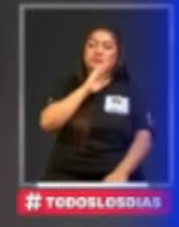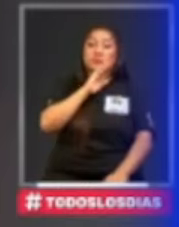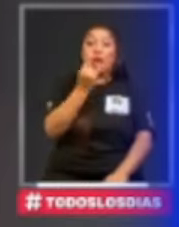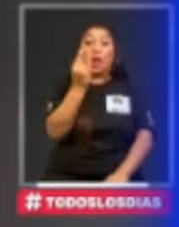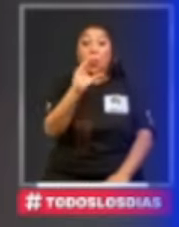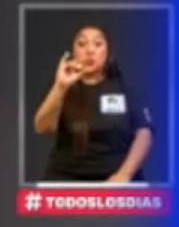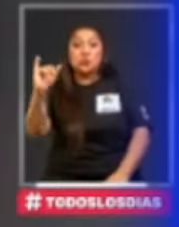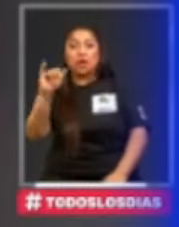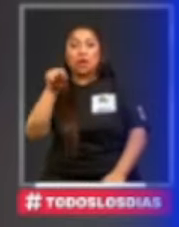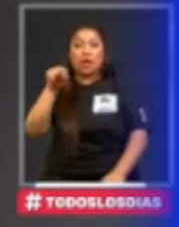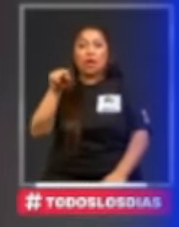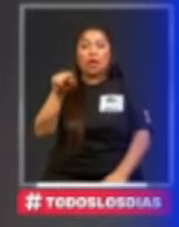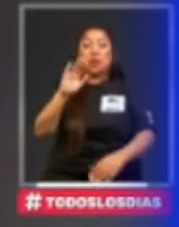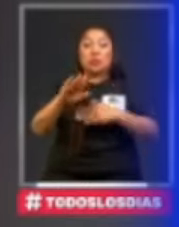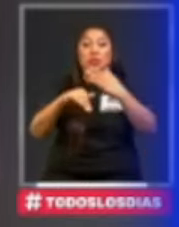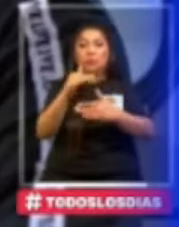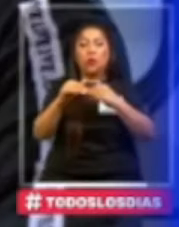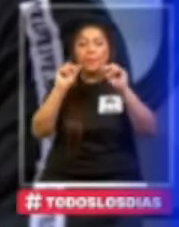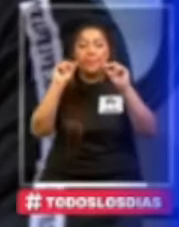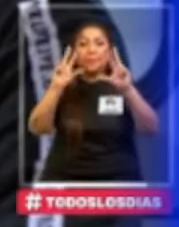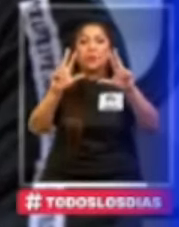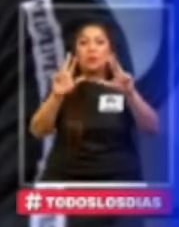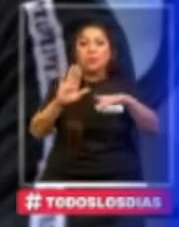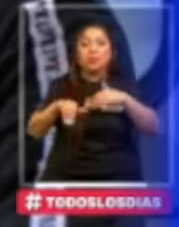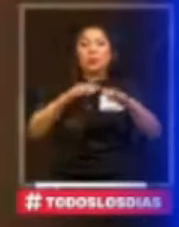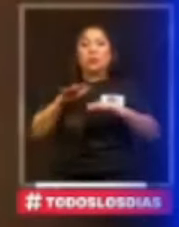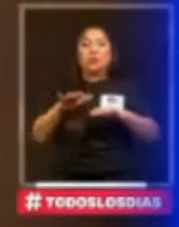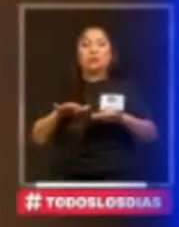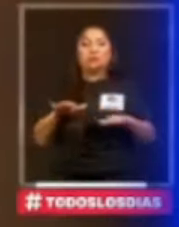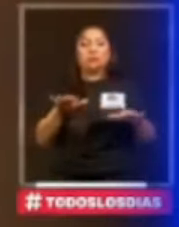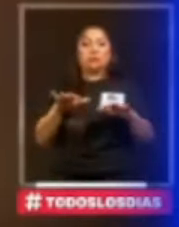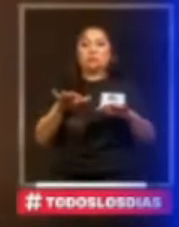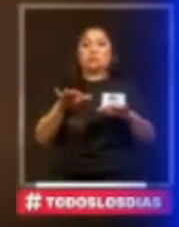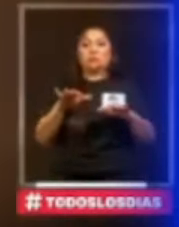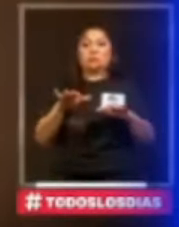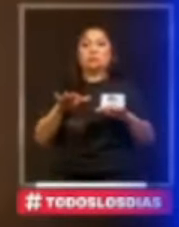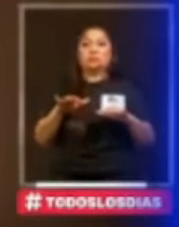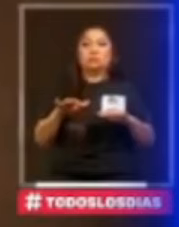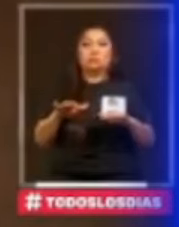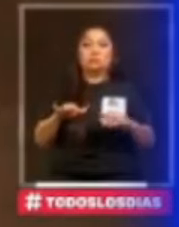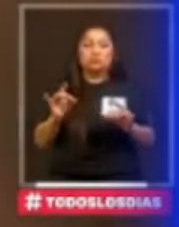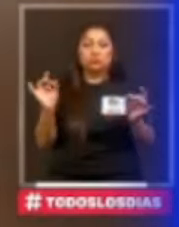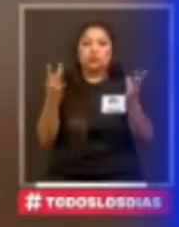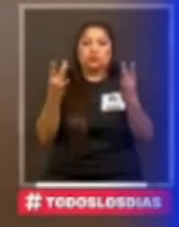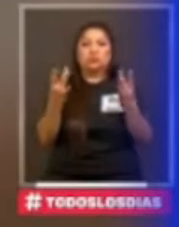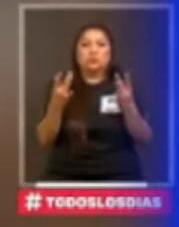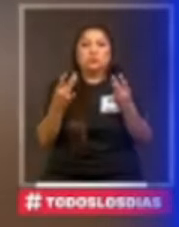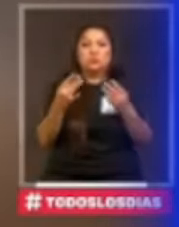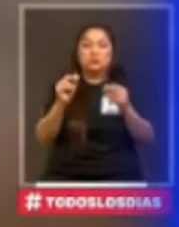y empezó con otras secuelas que le dio la distonía, empezó con un movimiento involuntario. Despertó